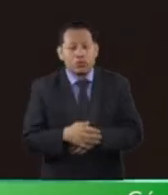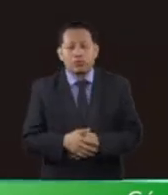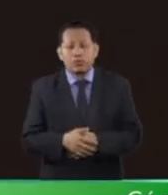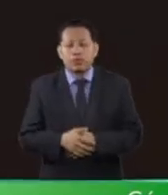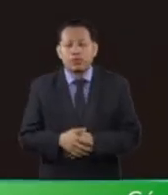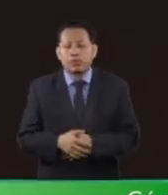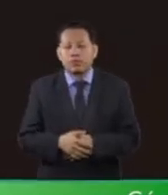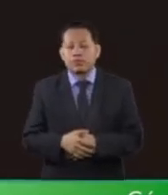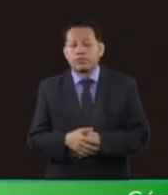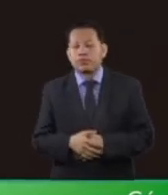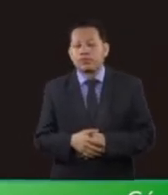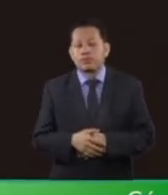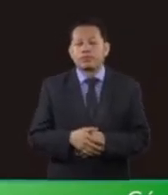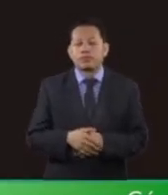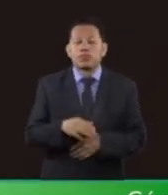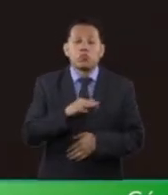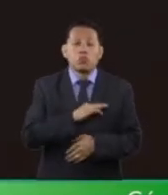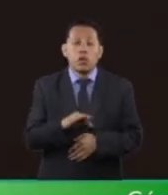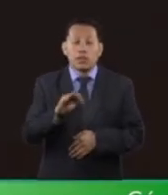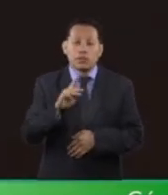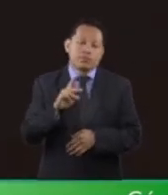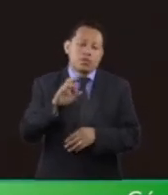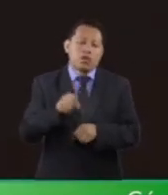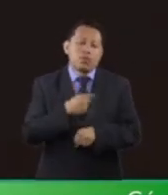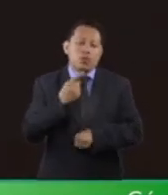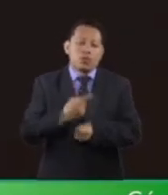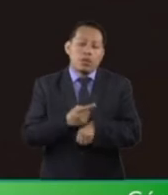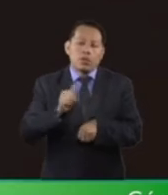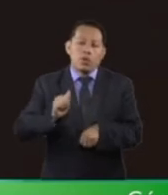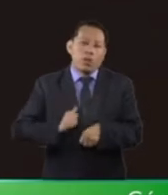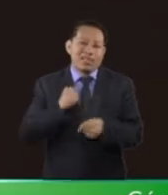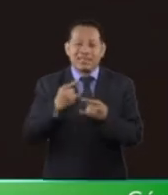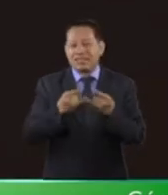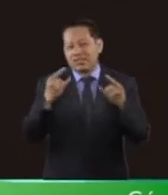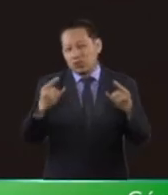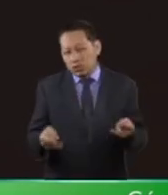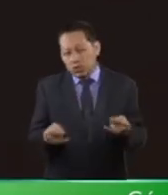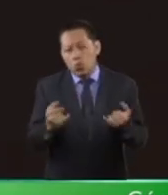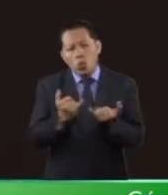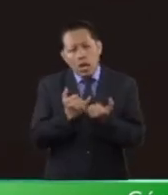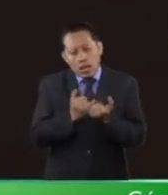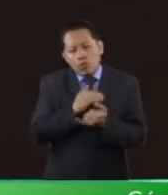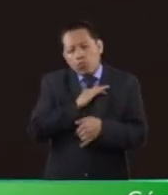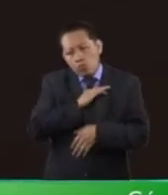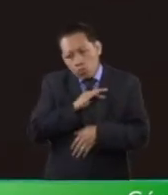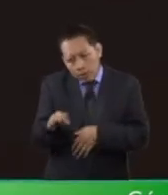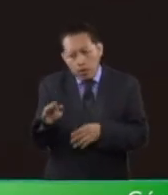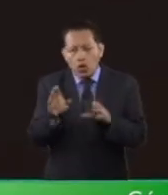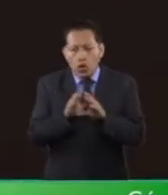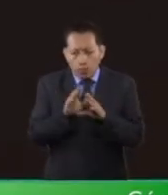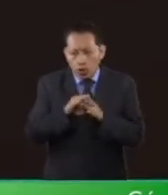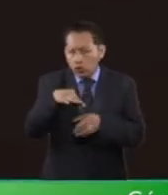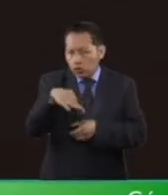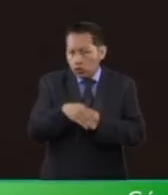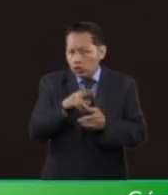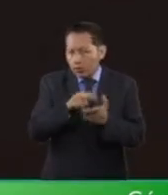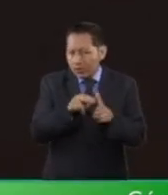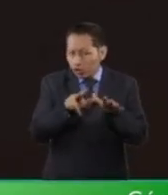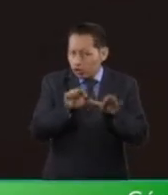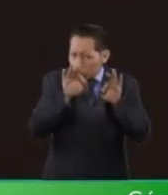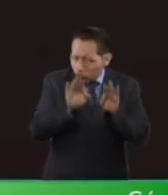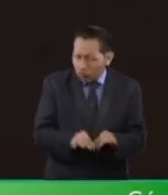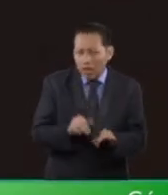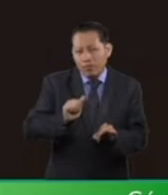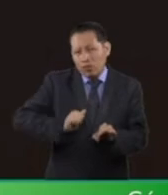En lugar de aprovechar una oportunidad histórica y la legitimidad que le habían dado las urnas en el 2018